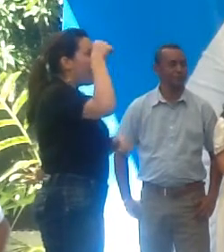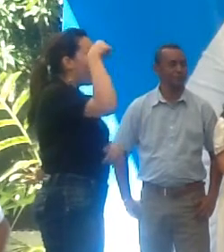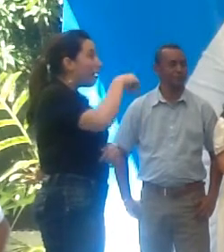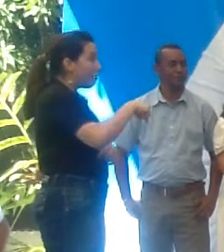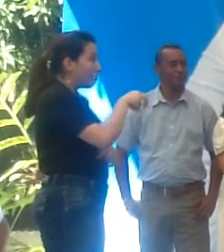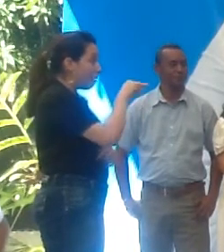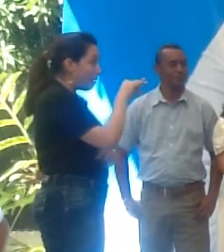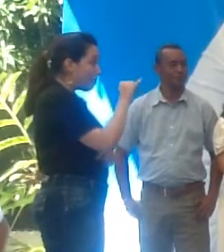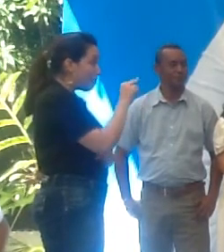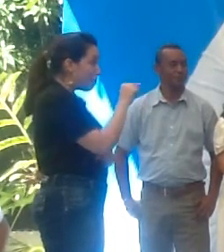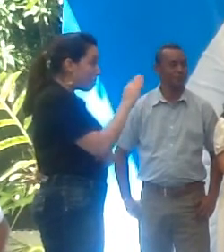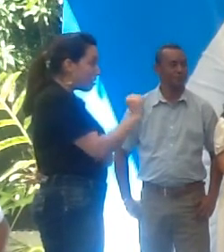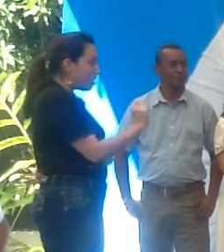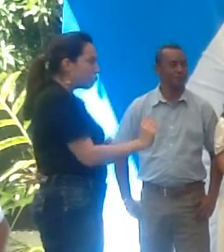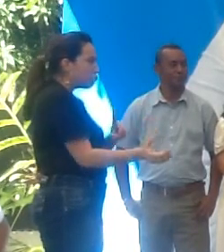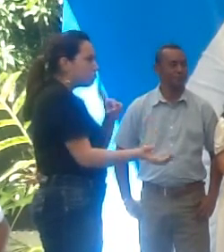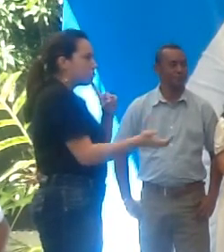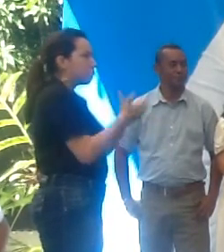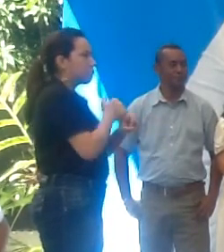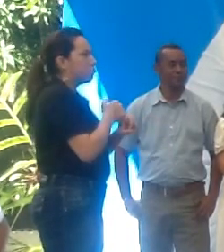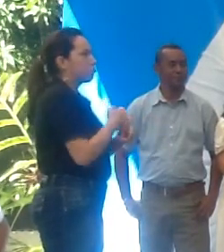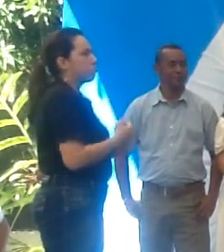encuentran